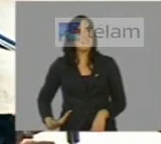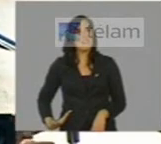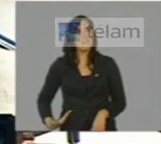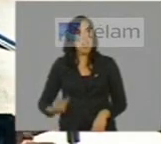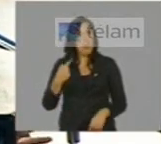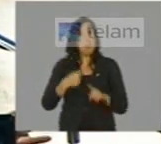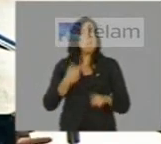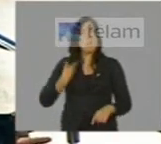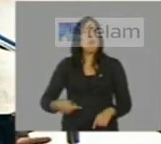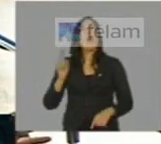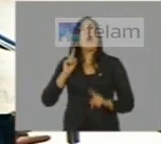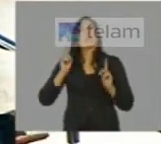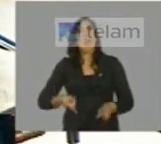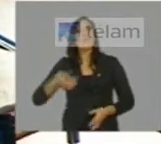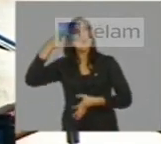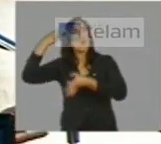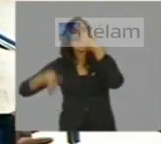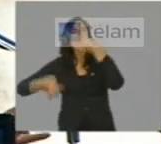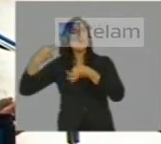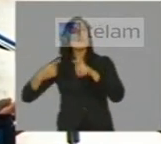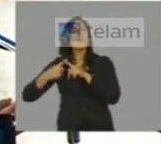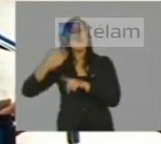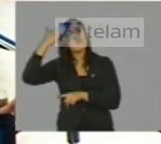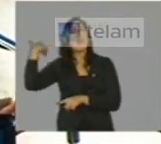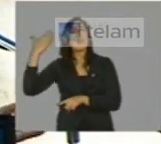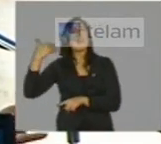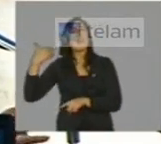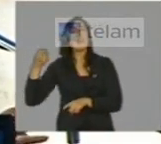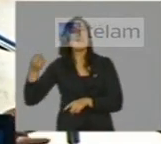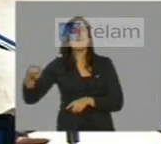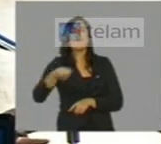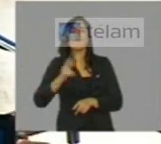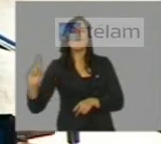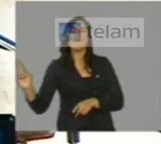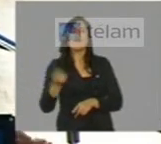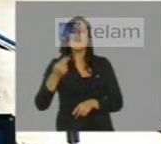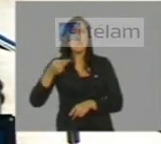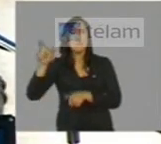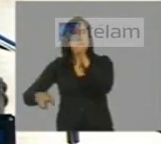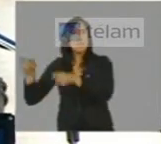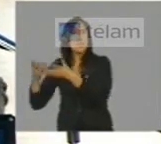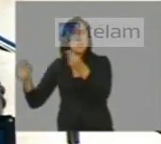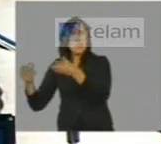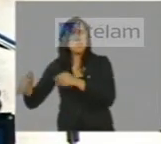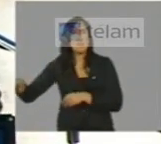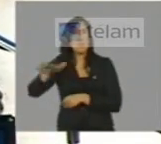ni qué hablar de los juicios de lesa humanidad, con alguna gente